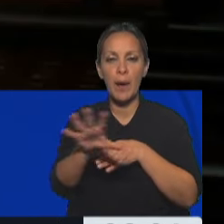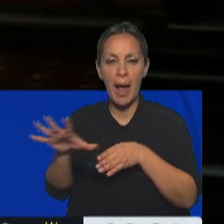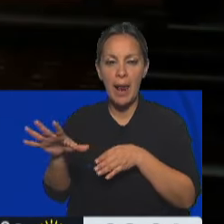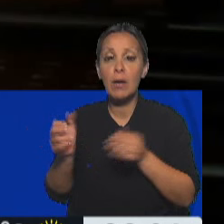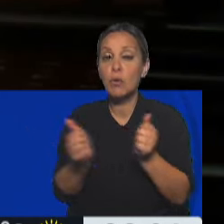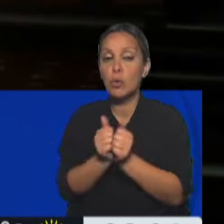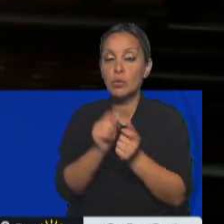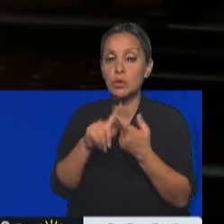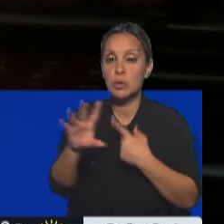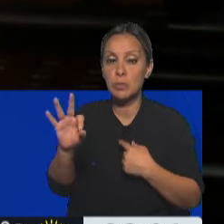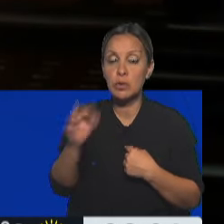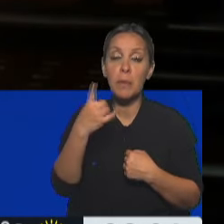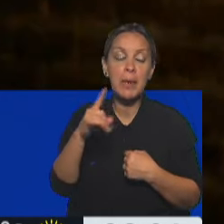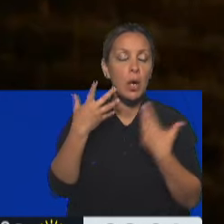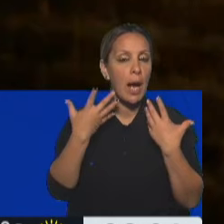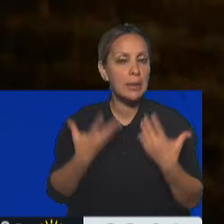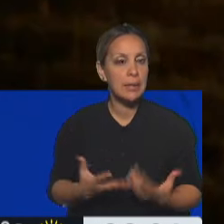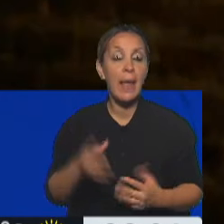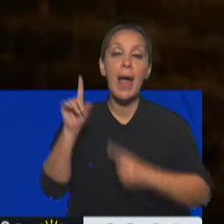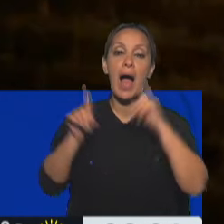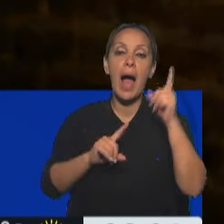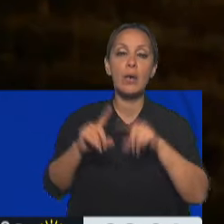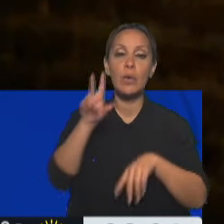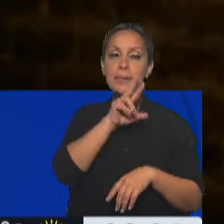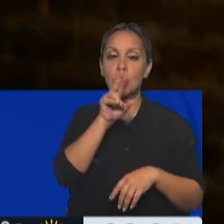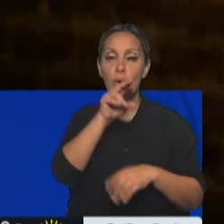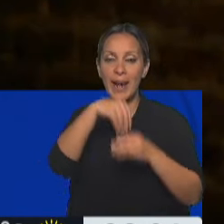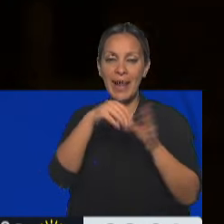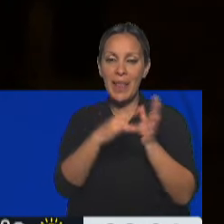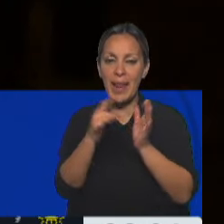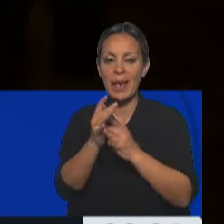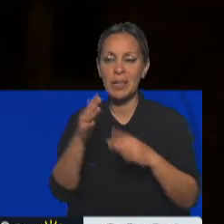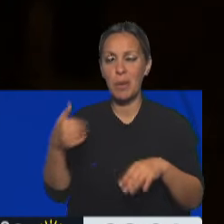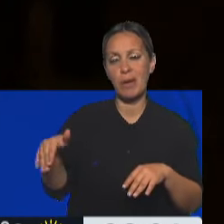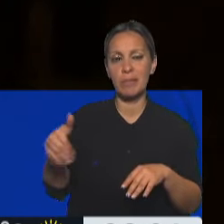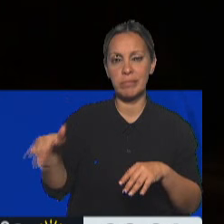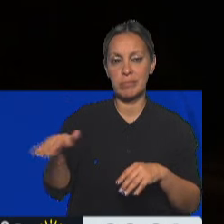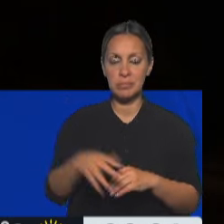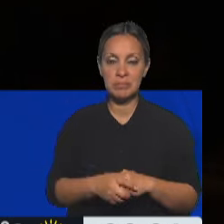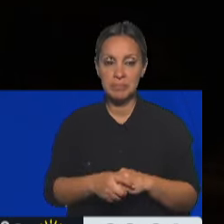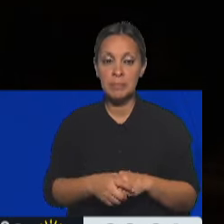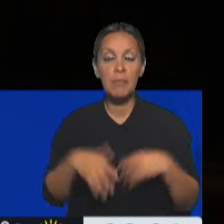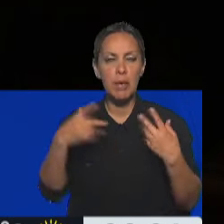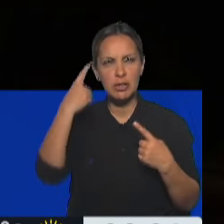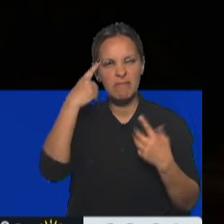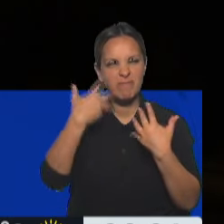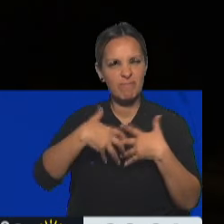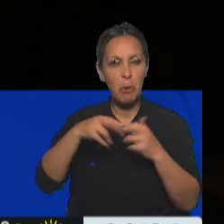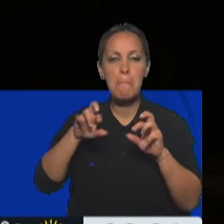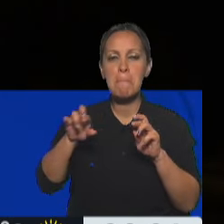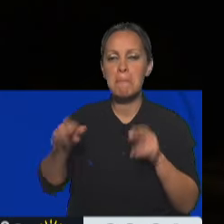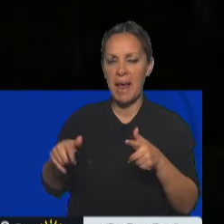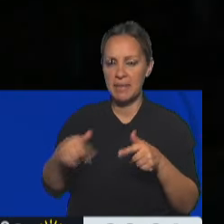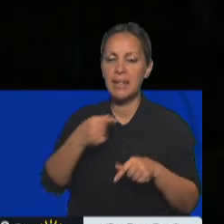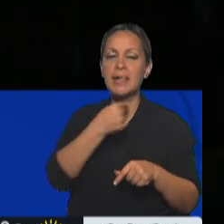rutinaria, y está cansada de que algunas vecinas de la iglesia la ninguneen, y por eso decide llevar adelante un pequeño plan para transformar en milagro